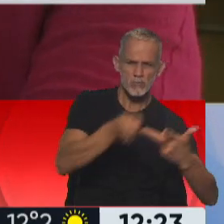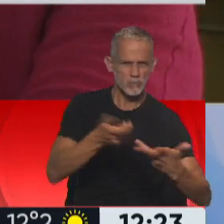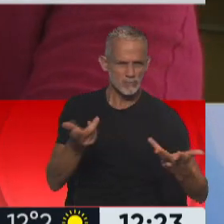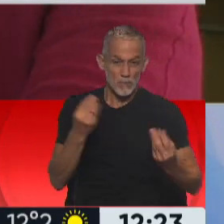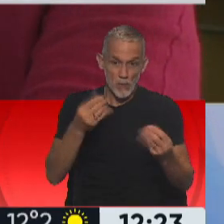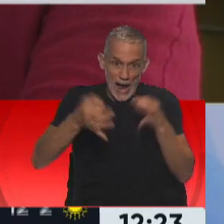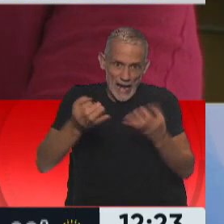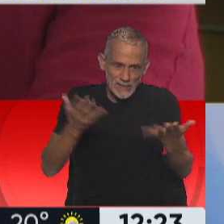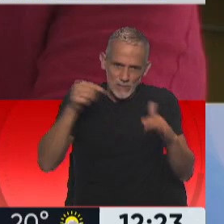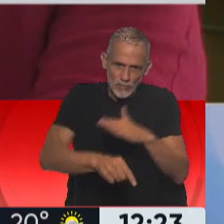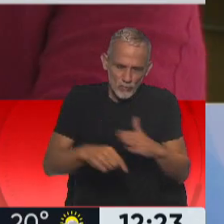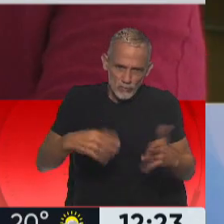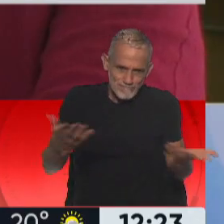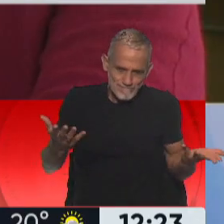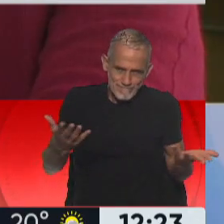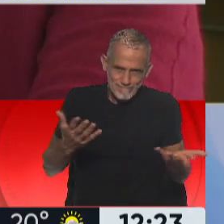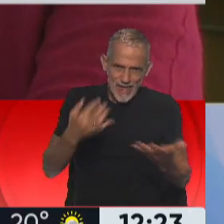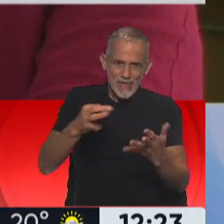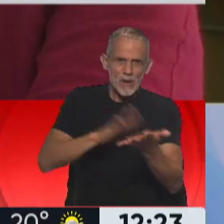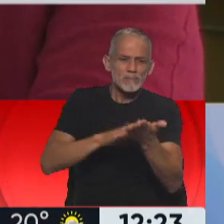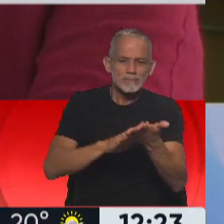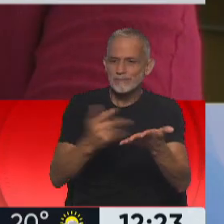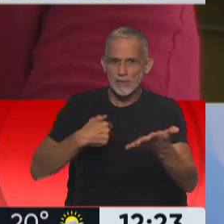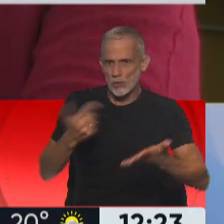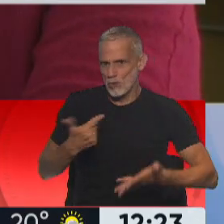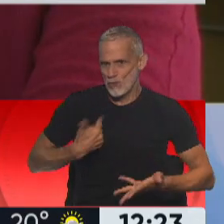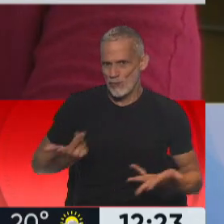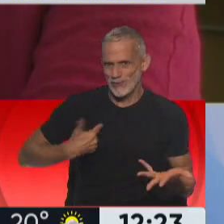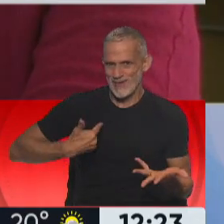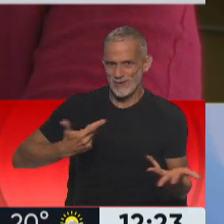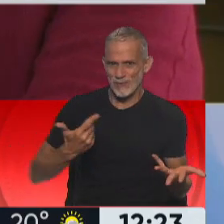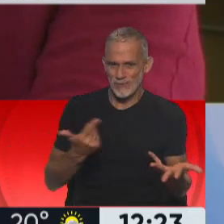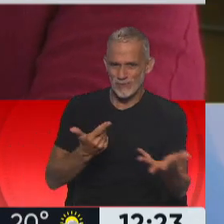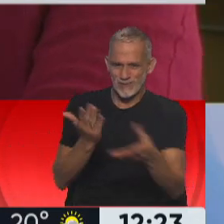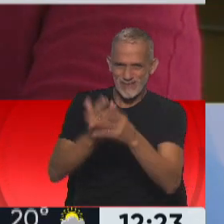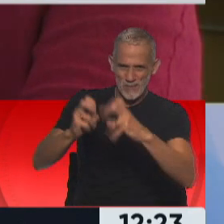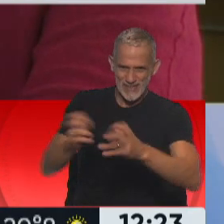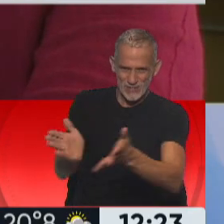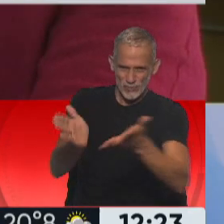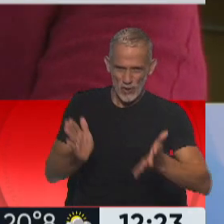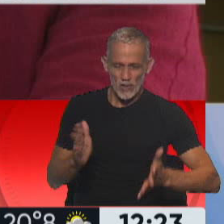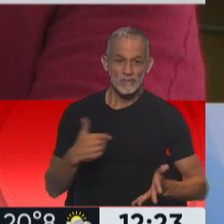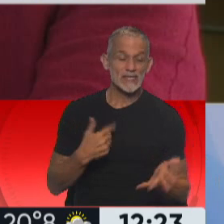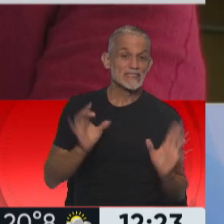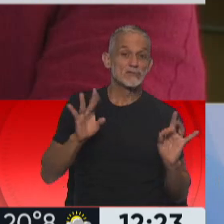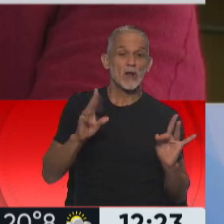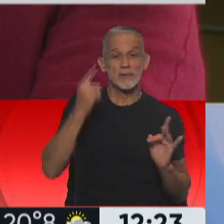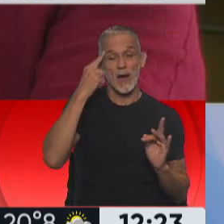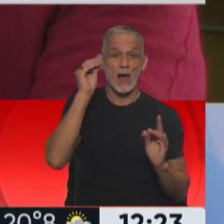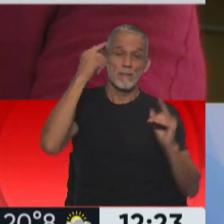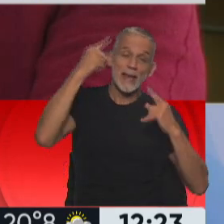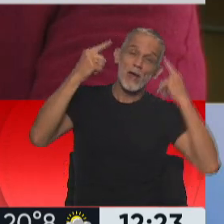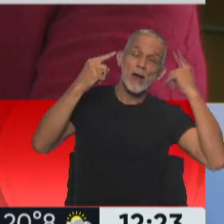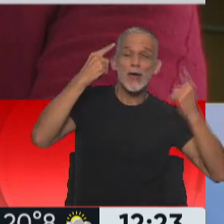ese análisis profundo hay que tener constancias que hoy por hoy no están al acceso. Entonces nos manejamos en el terreno de la